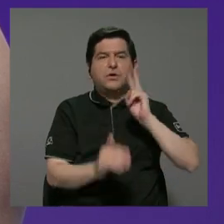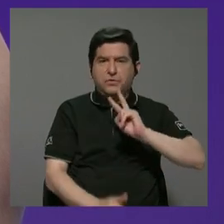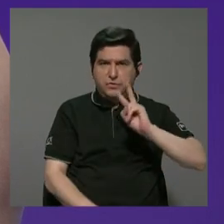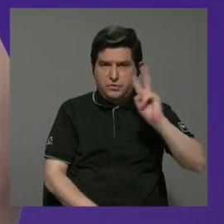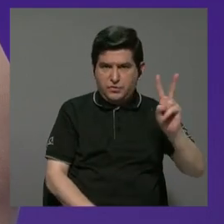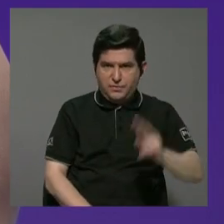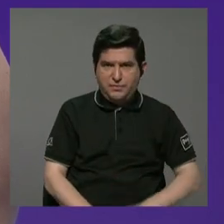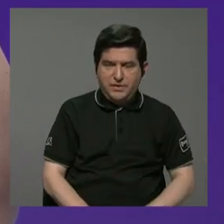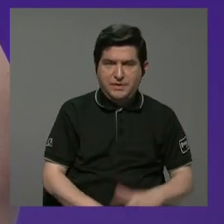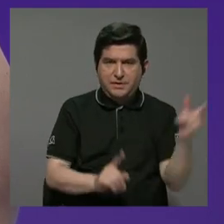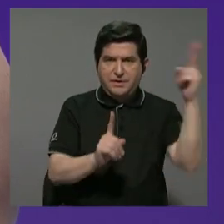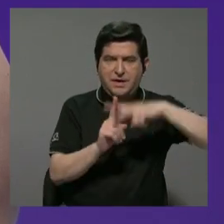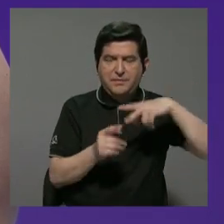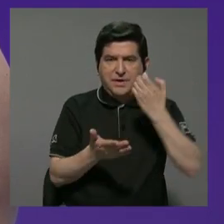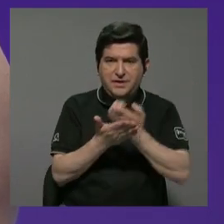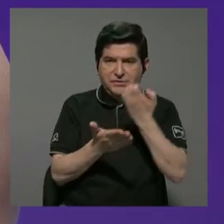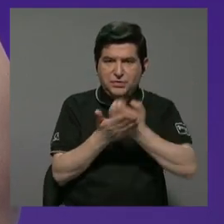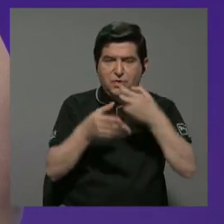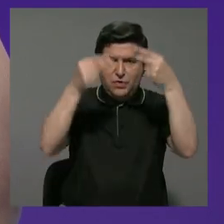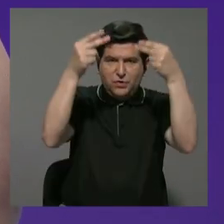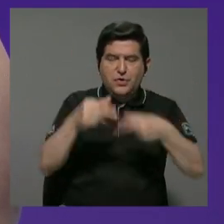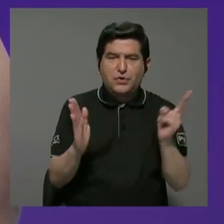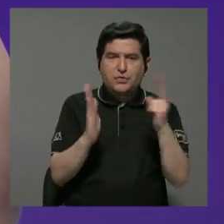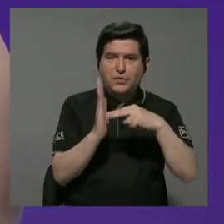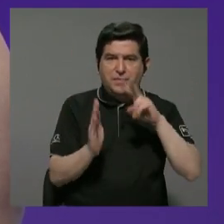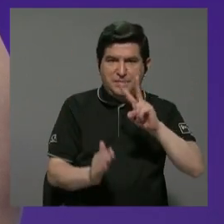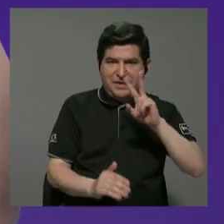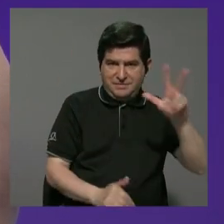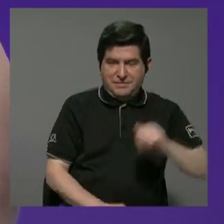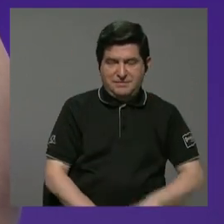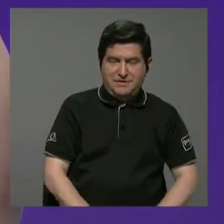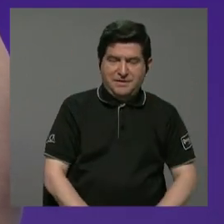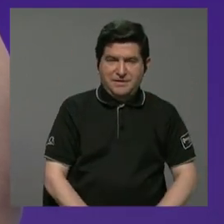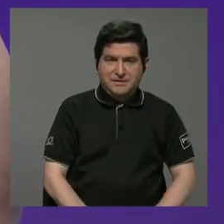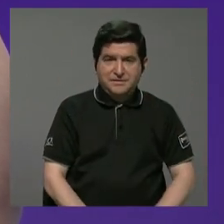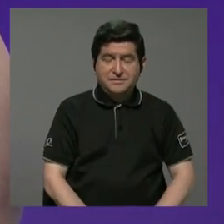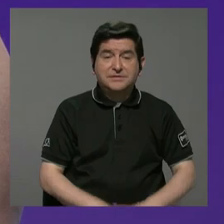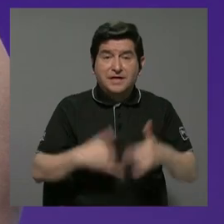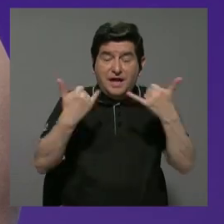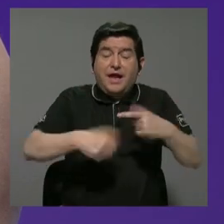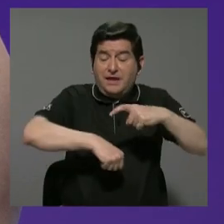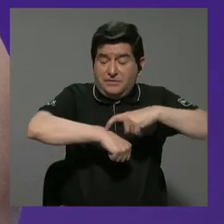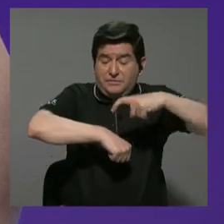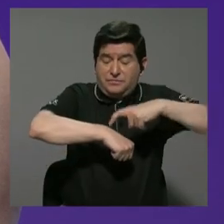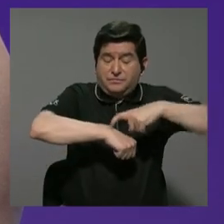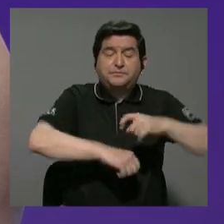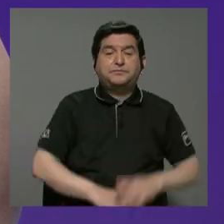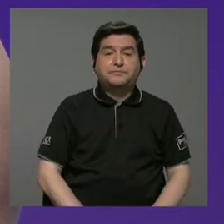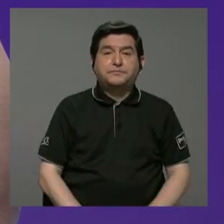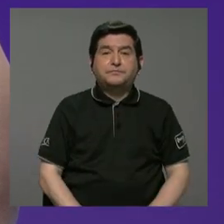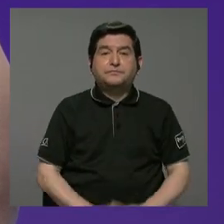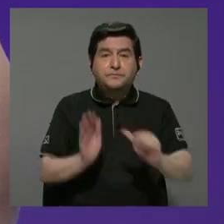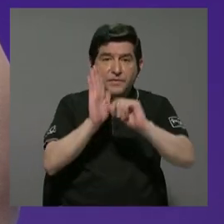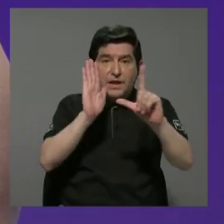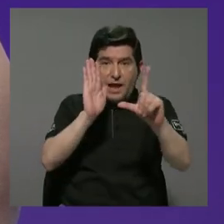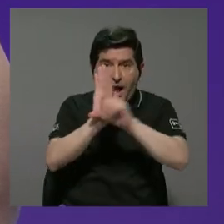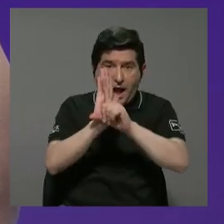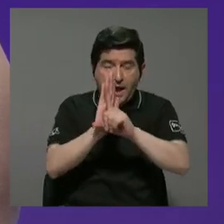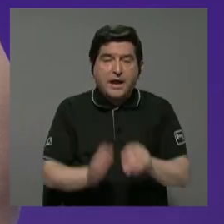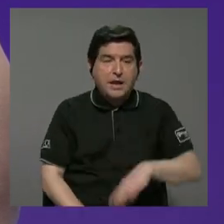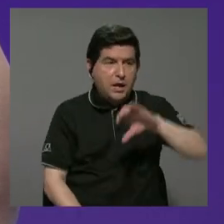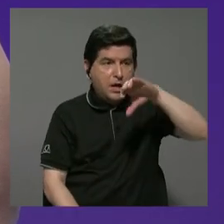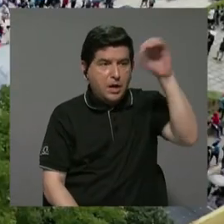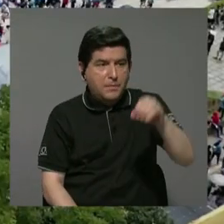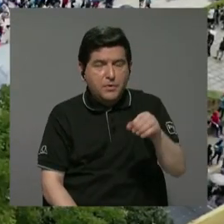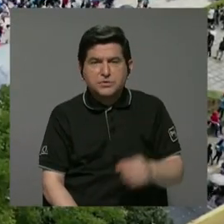2022, para el ejercicio económico presupuestario 2023, para lo que estamos viendo en este momento, el Legislativo tomó un